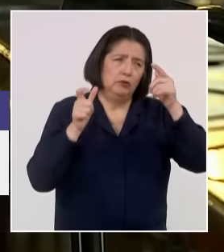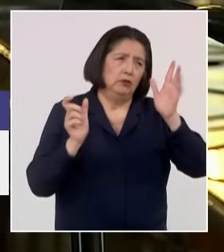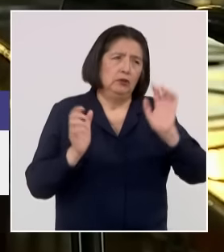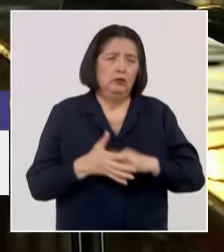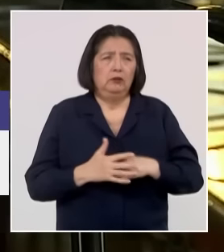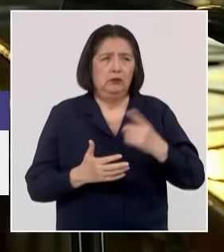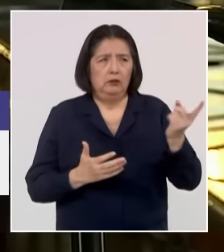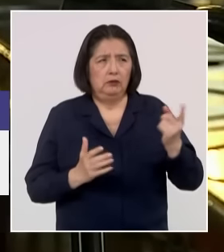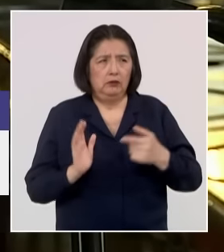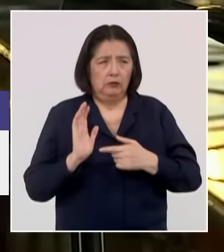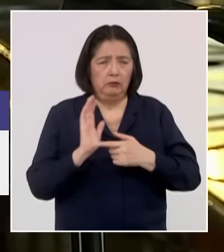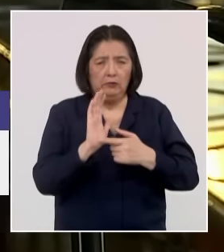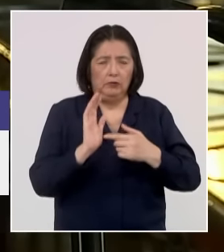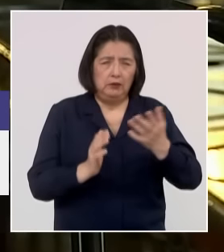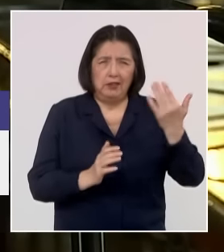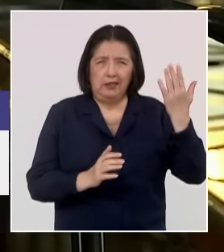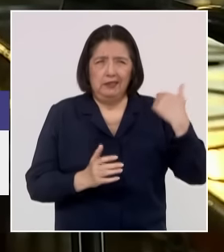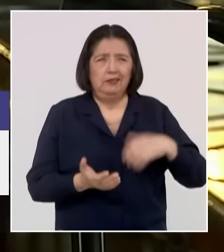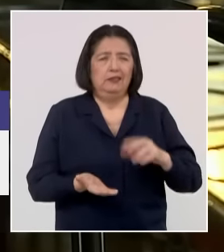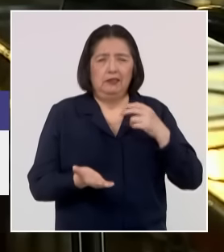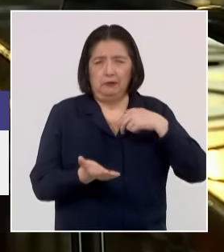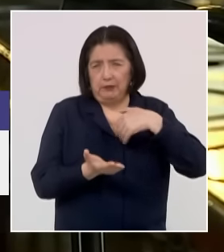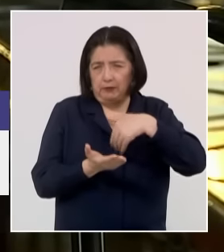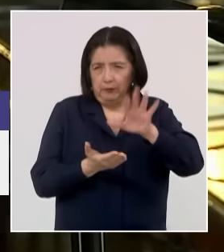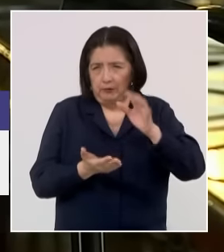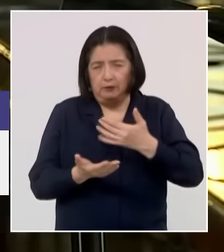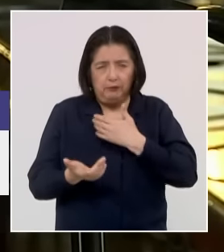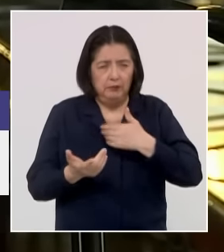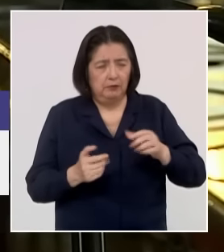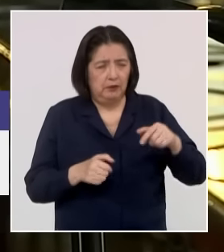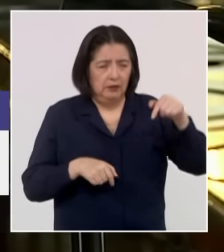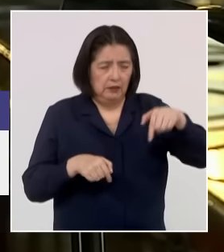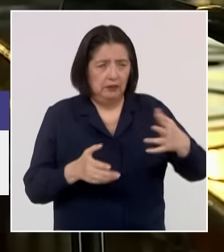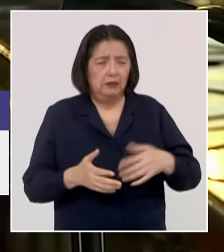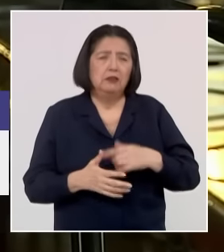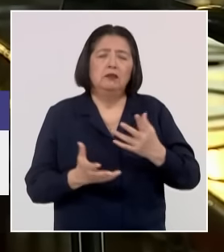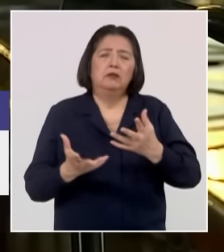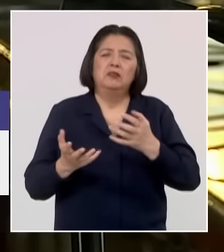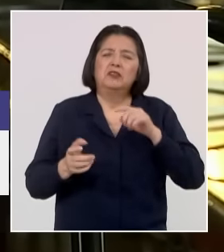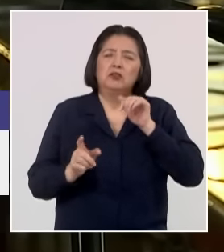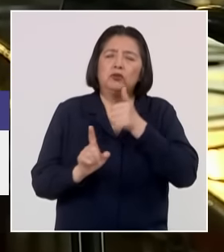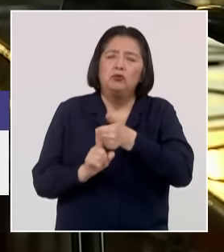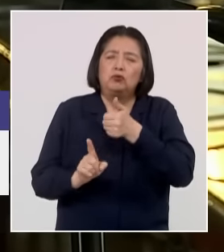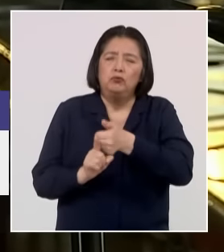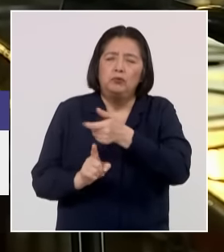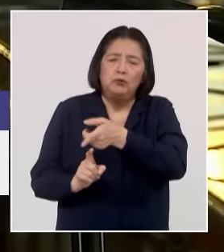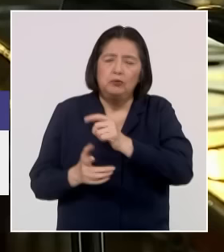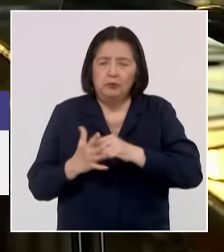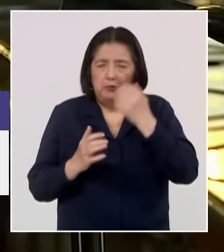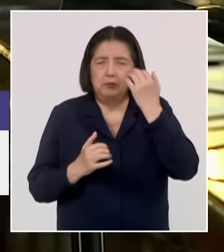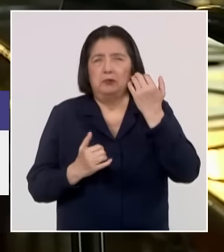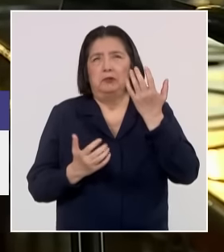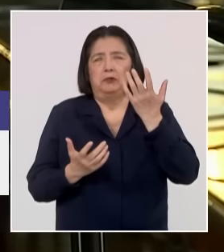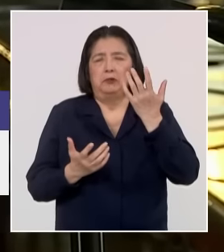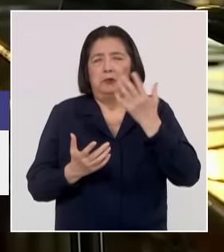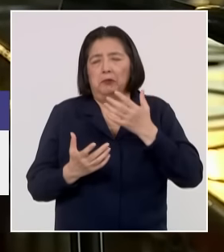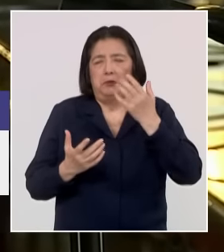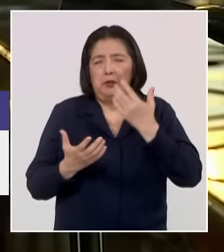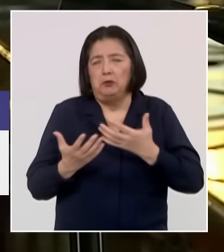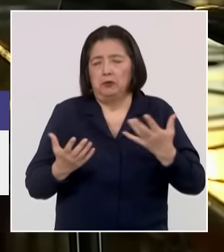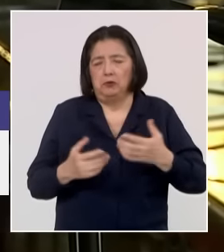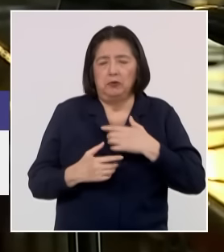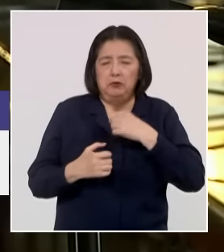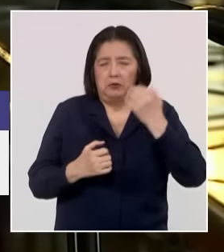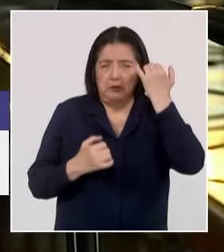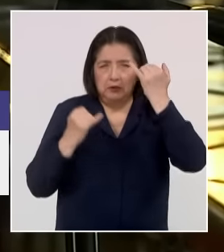que presentaron la moción anterior y esta, que solo miran sus intereses ideológicos. Y el Perú no